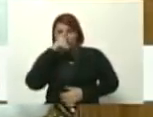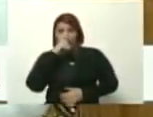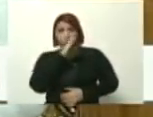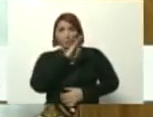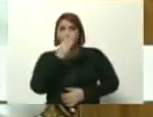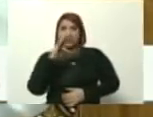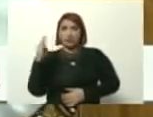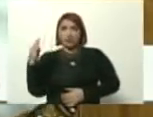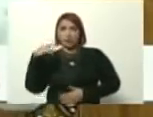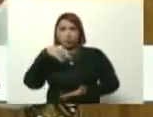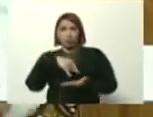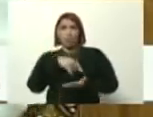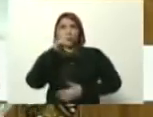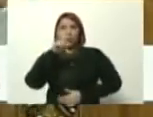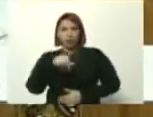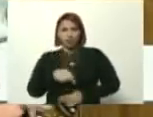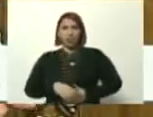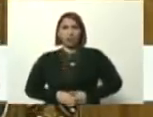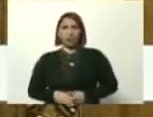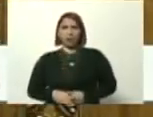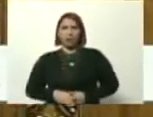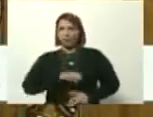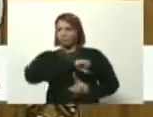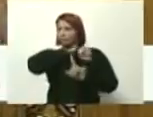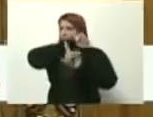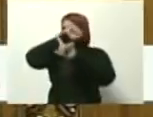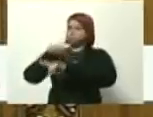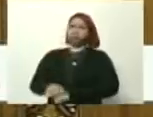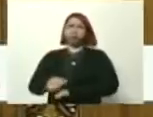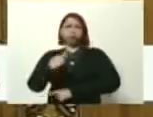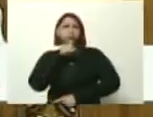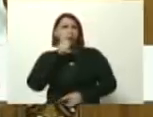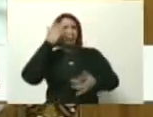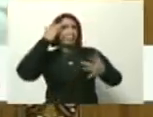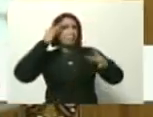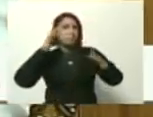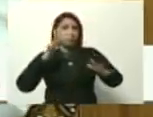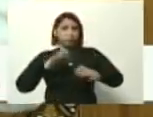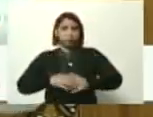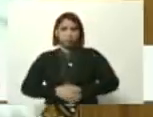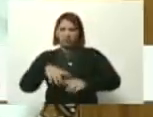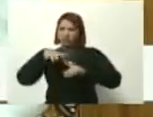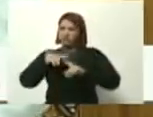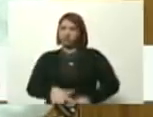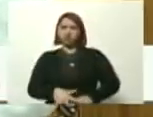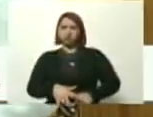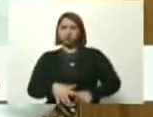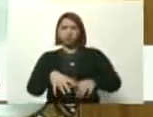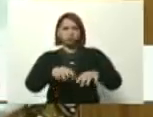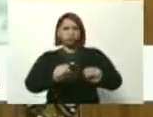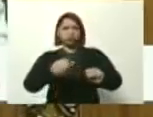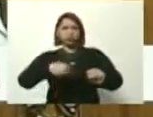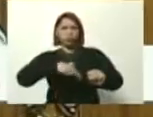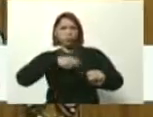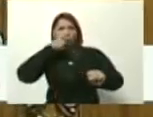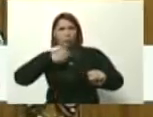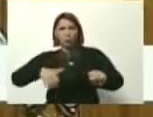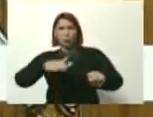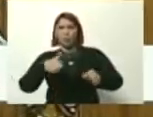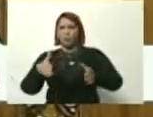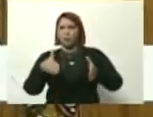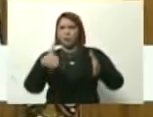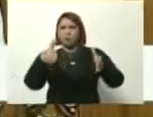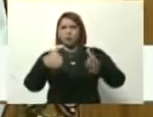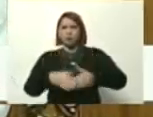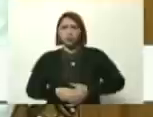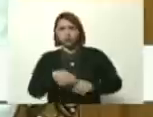Carabobo, también fue una estruendosa derrota a quienes han pretendido someter y dominar a nuestro pueblo por vía